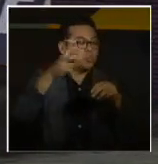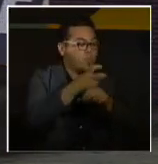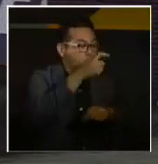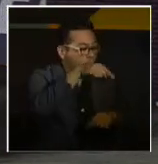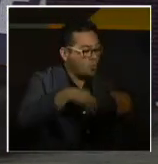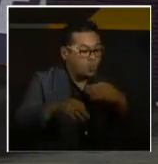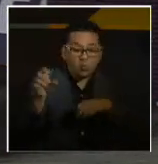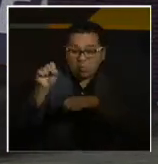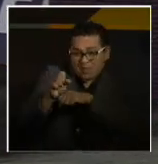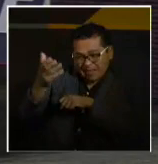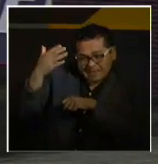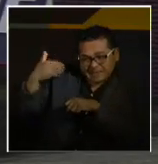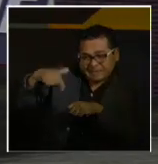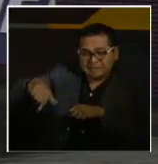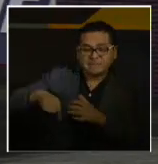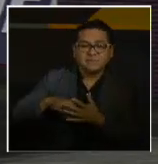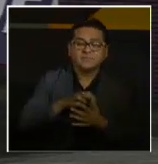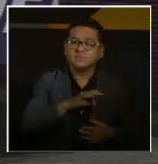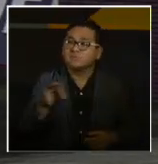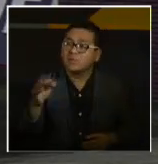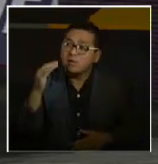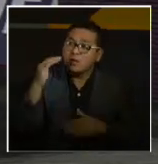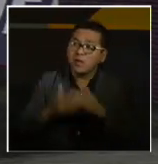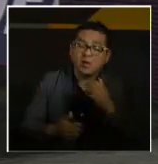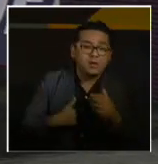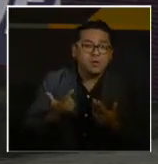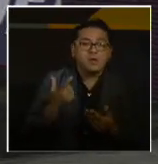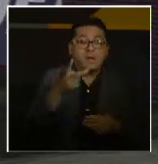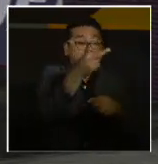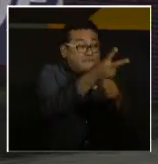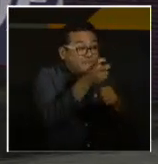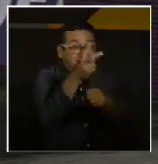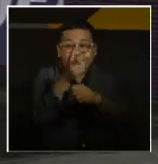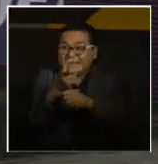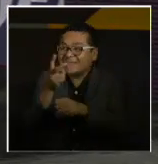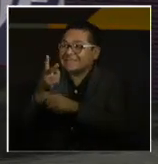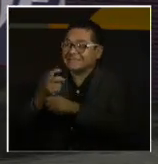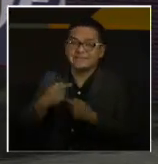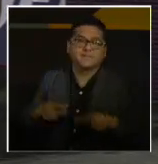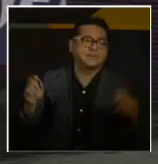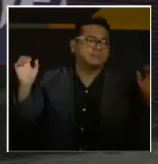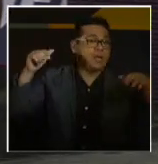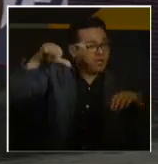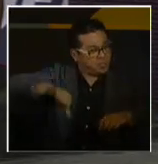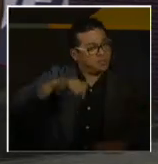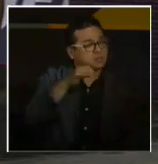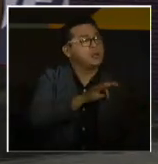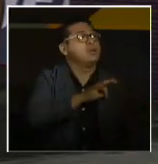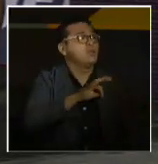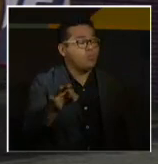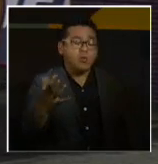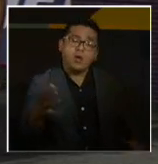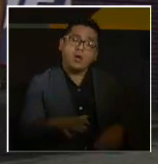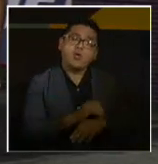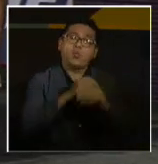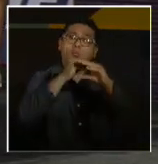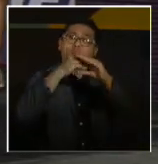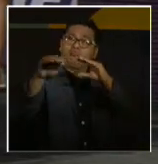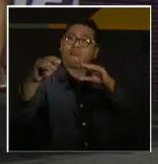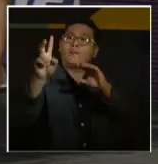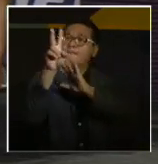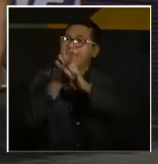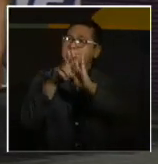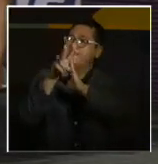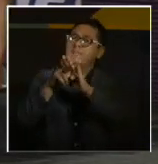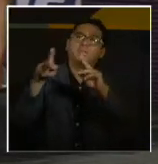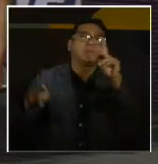desde 2 semanas antes de este evento, se llevó a cabo una serie de invitaciones para que los ciudadanos aquí de Yucatán pudieran enviar sus videos con